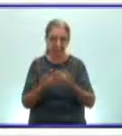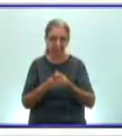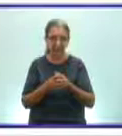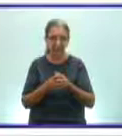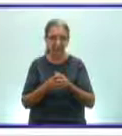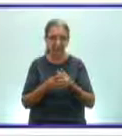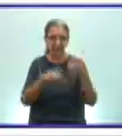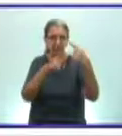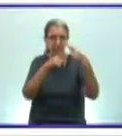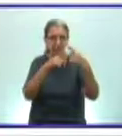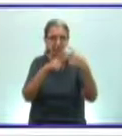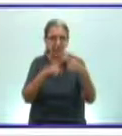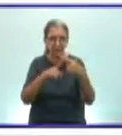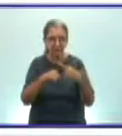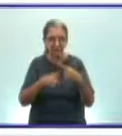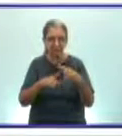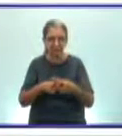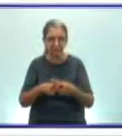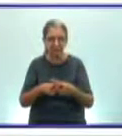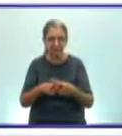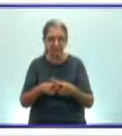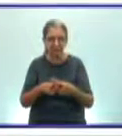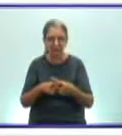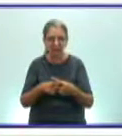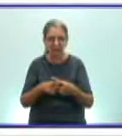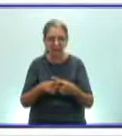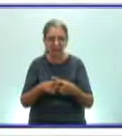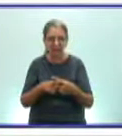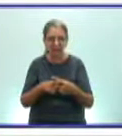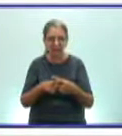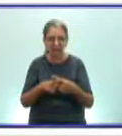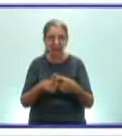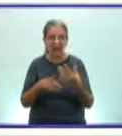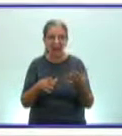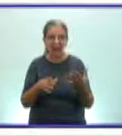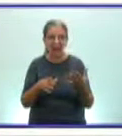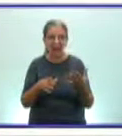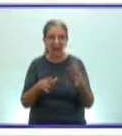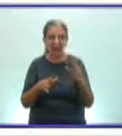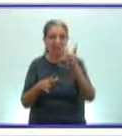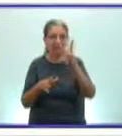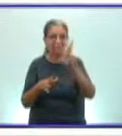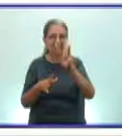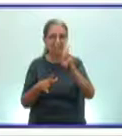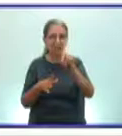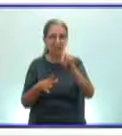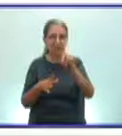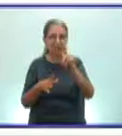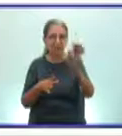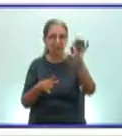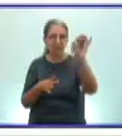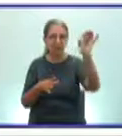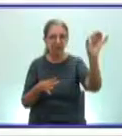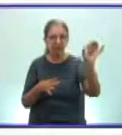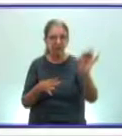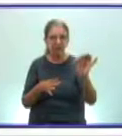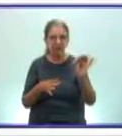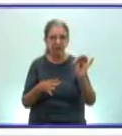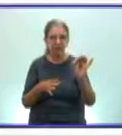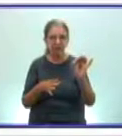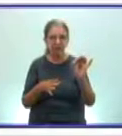sucede. Nos sucede que es aproximadamente 31. ¿Y qué decía la proposición?